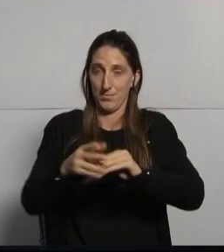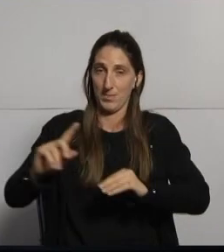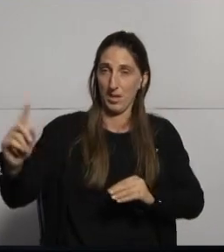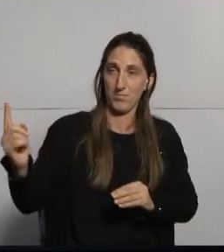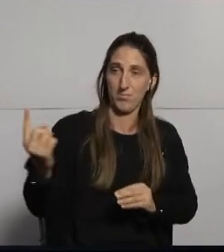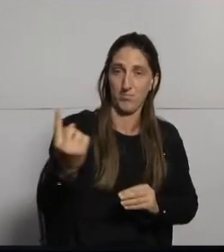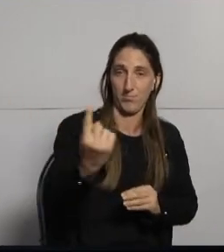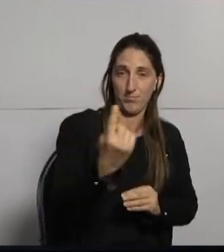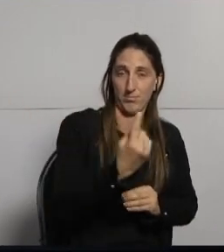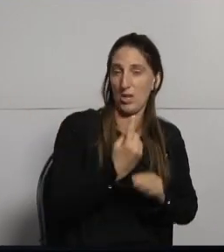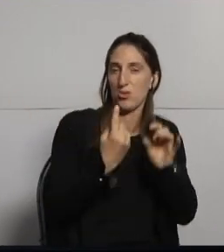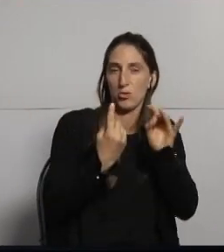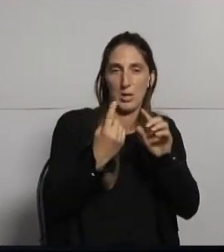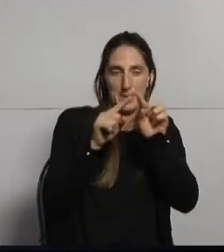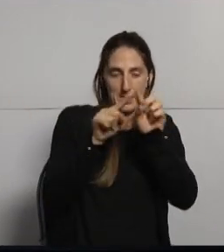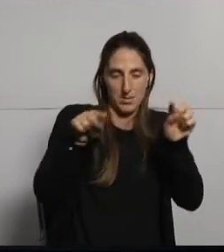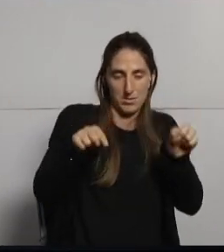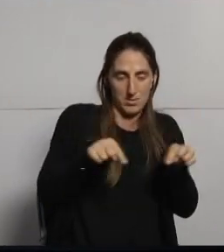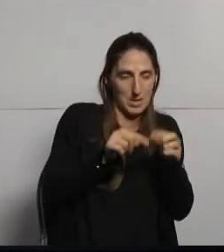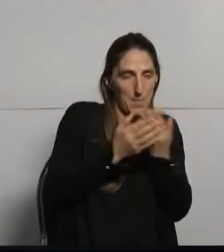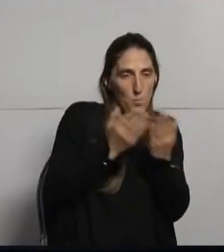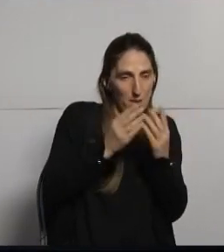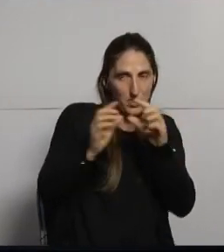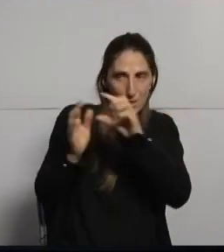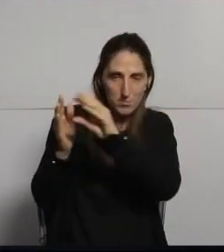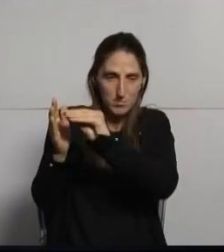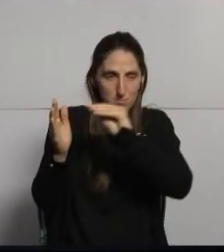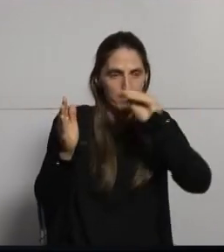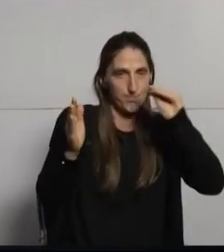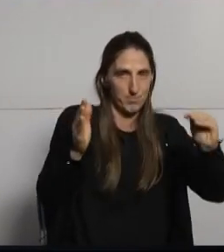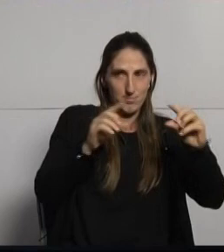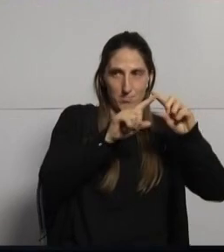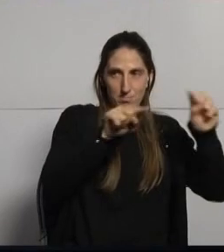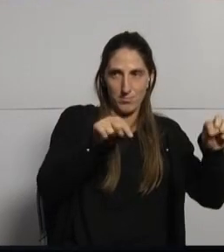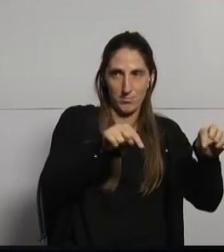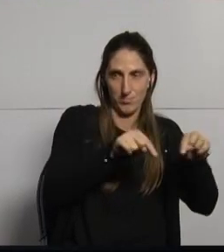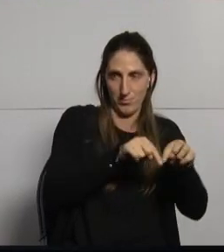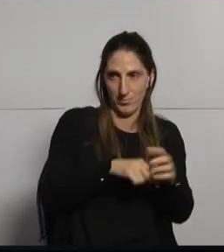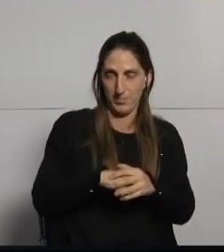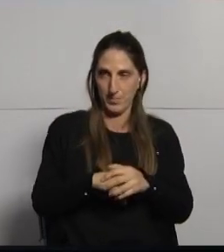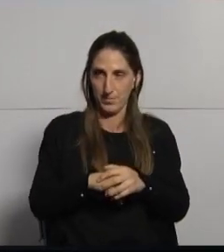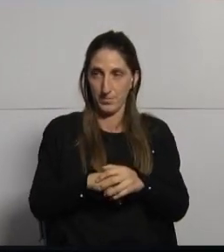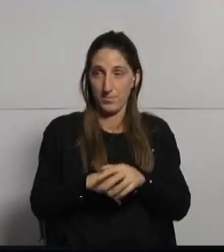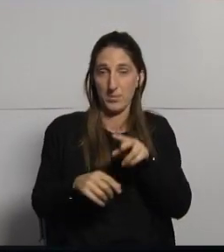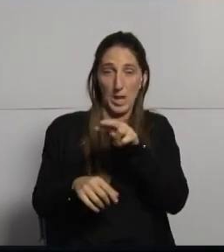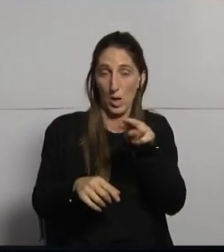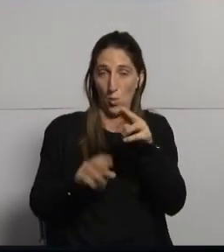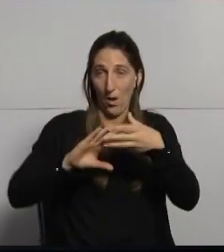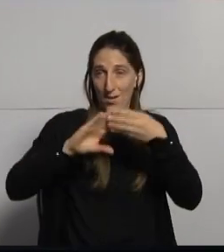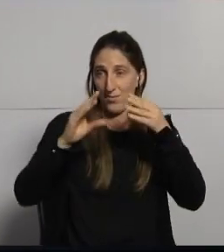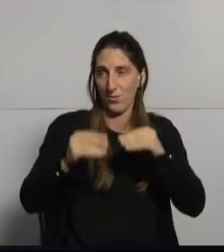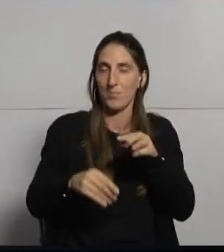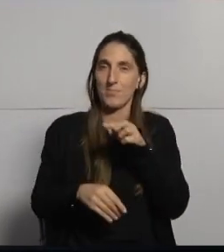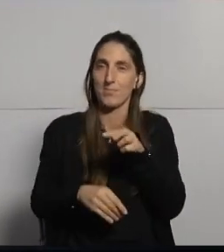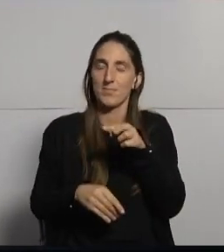extrae ese video, me lo trae y me lo muestra efectivamente de cómo la identificó. De la misma manera, por ejemplo,